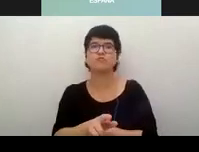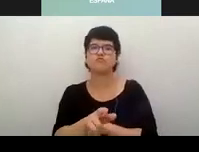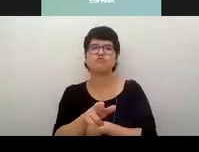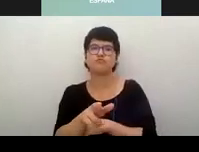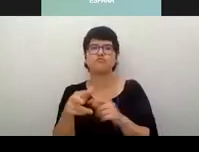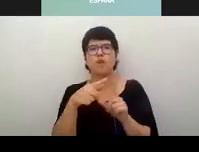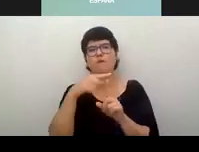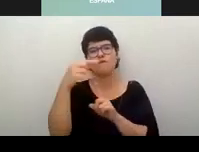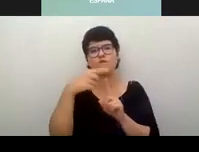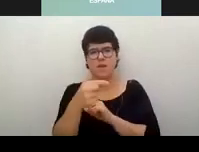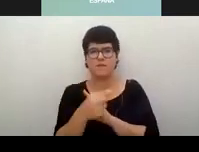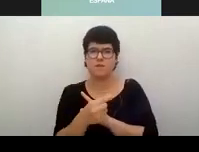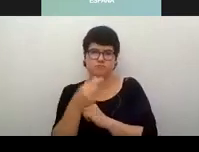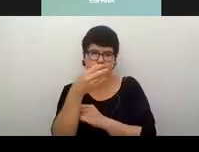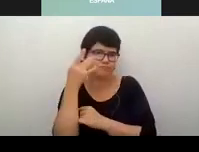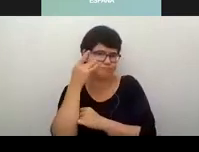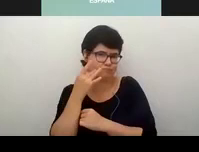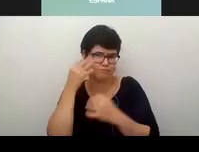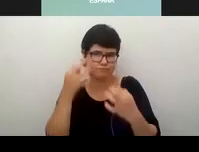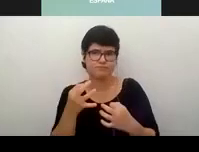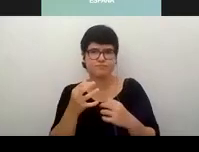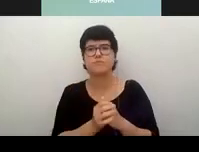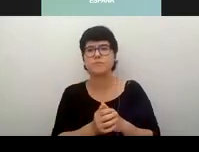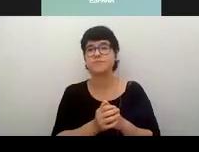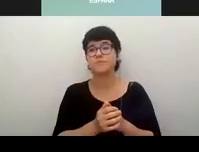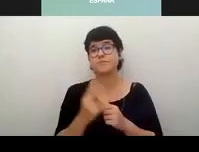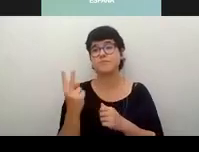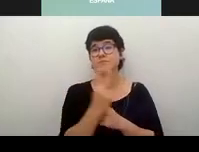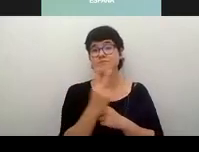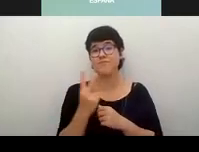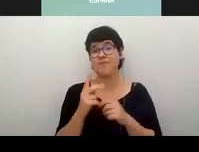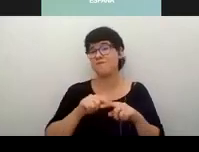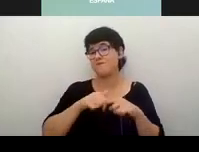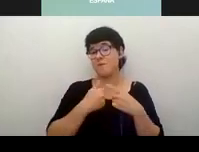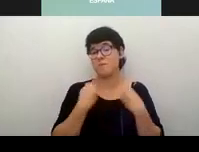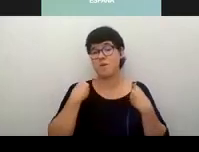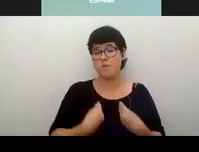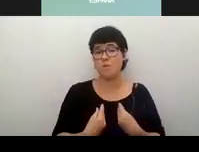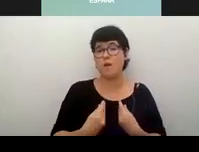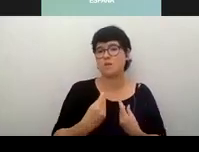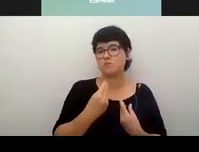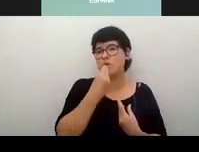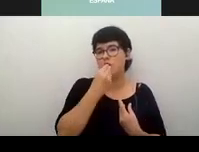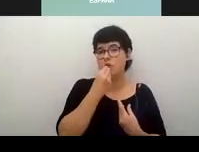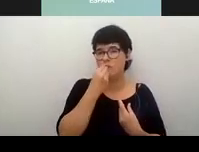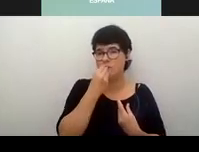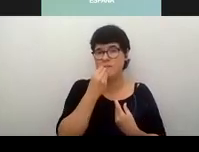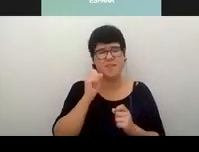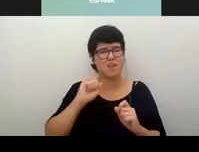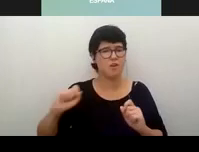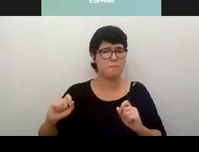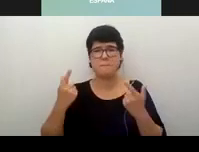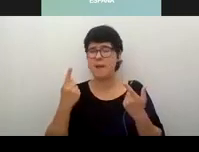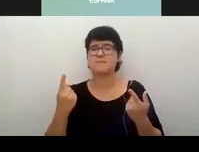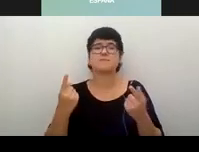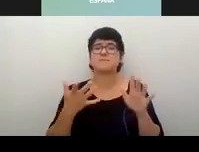frutos secos. Son los dos puntos, las dos familias de alimentos más ricas en fibra pura. Bien